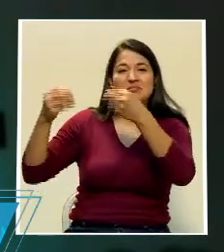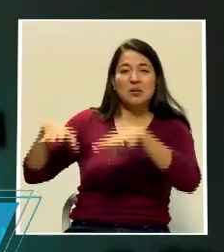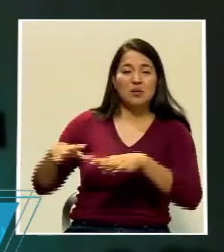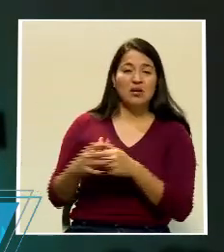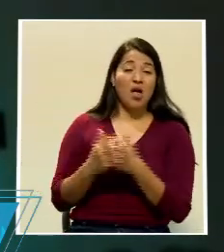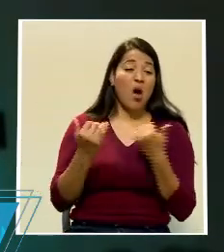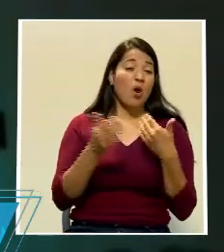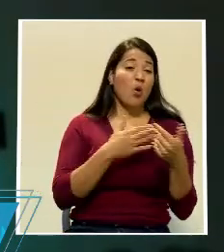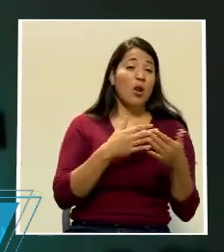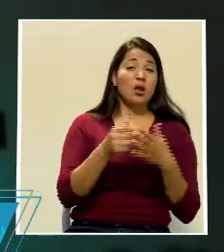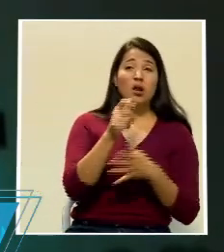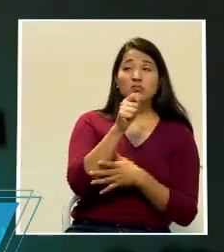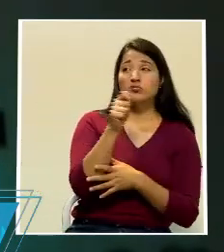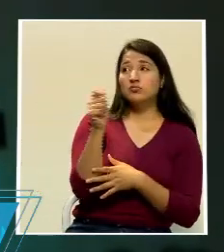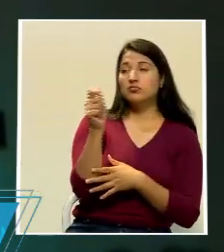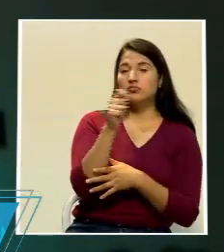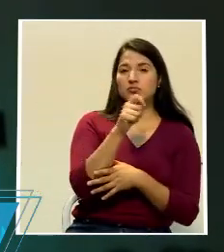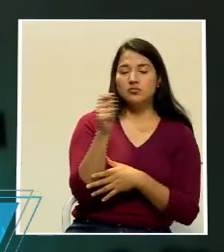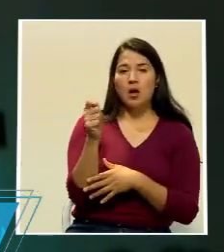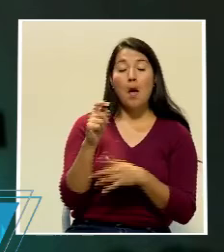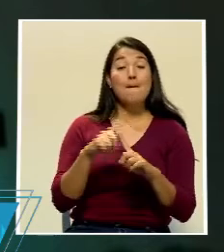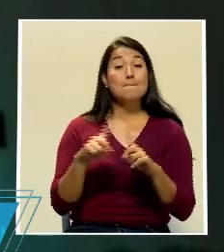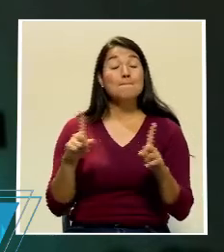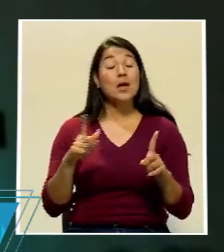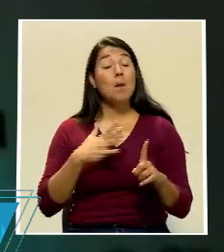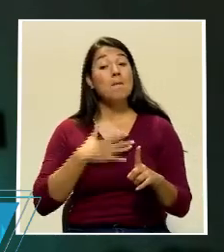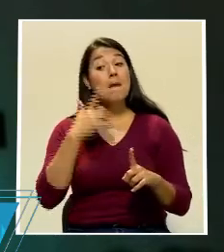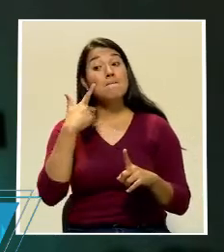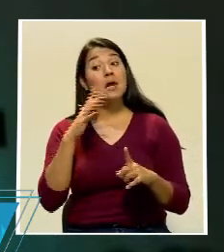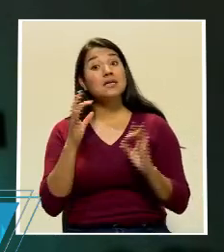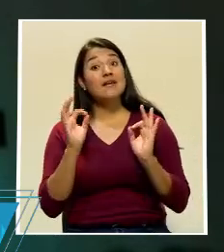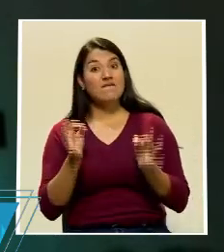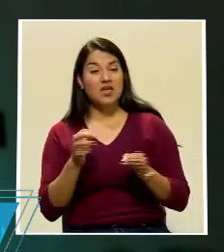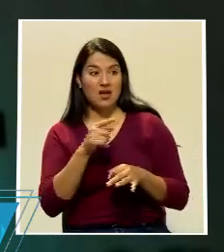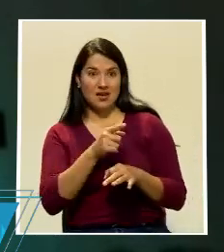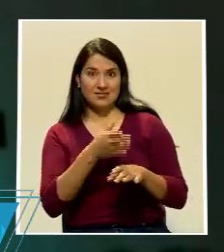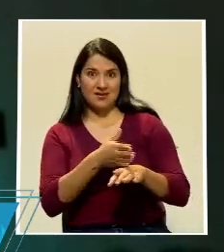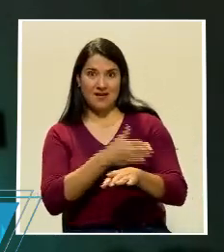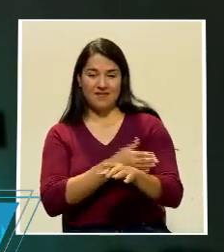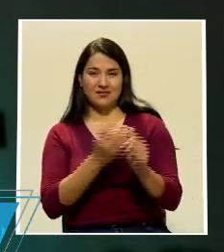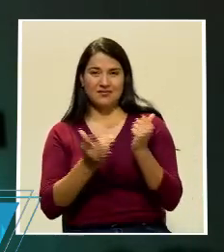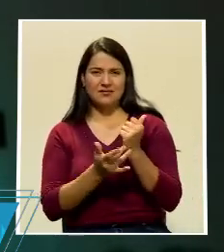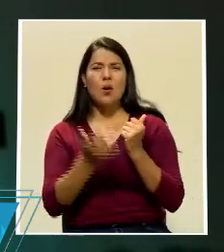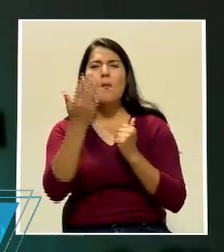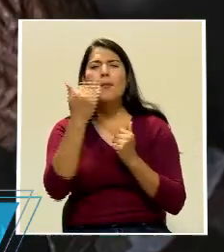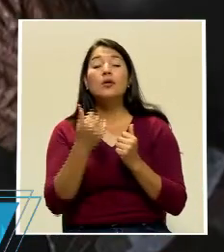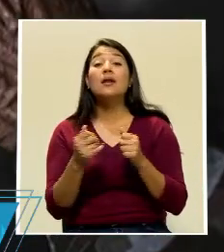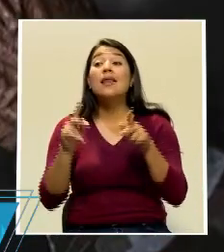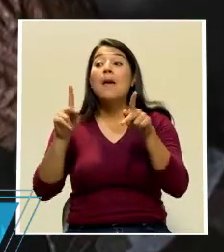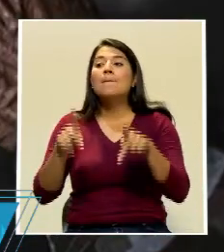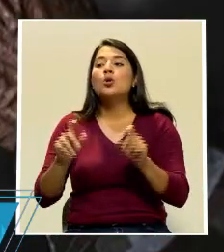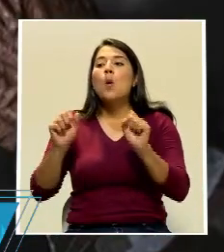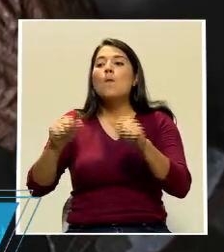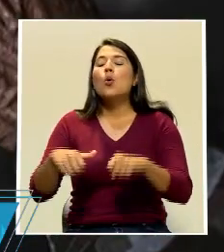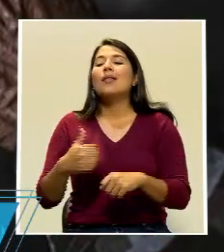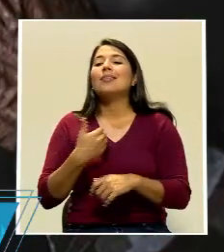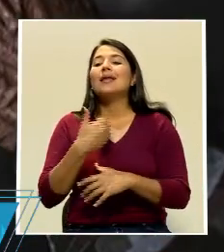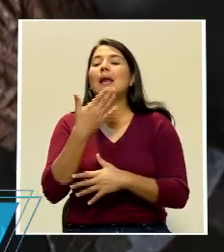ser así de experto. Pero a mí me parece muy bien porque entonces eso hace que las personas tengan una mejor